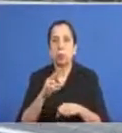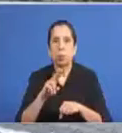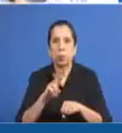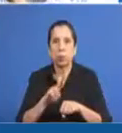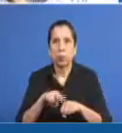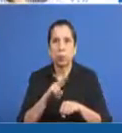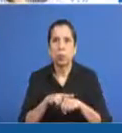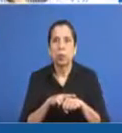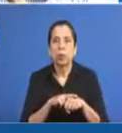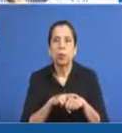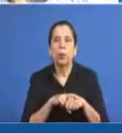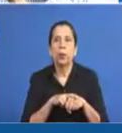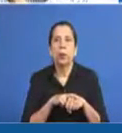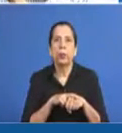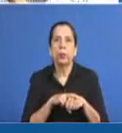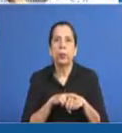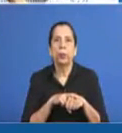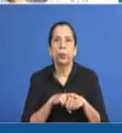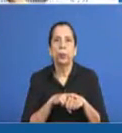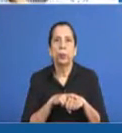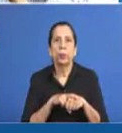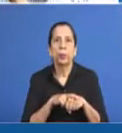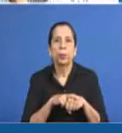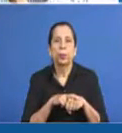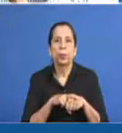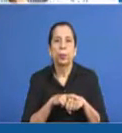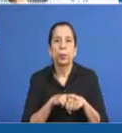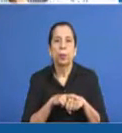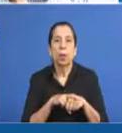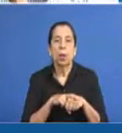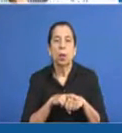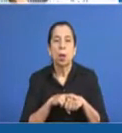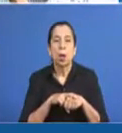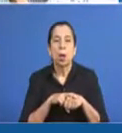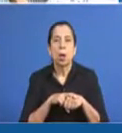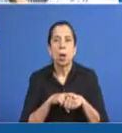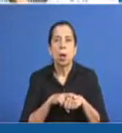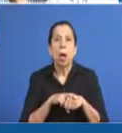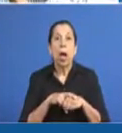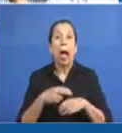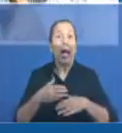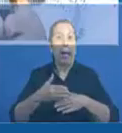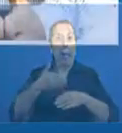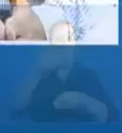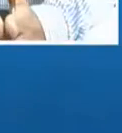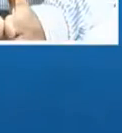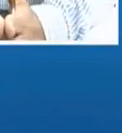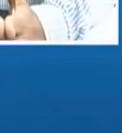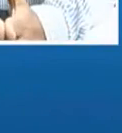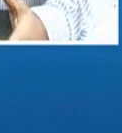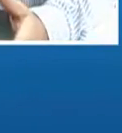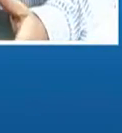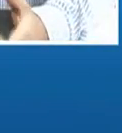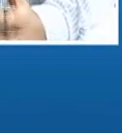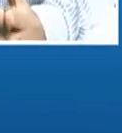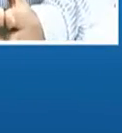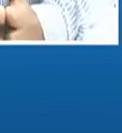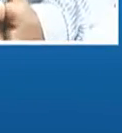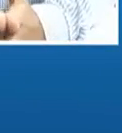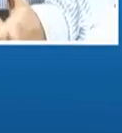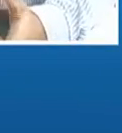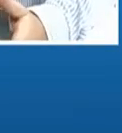Director, digamos que hemos visto los distintos tipos de transporte. El metro ha adoptado medidas de distanciamiento físico